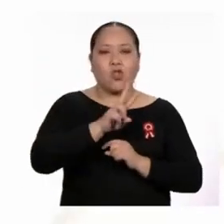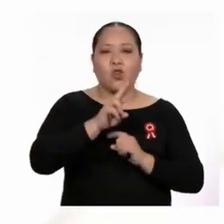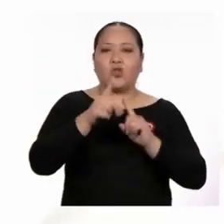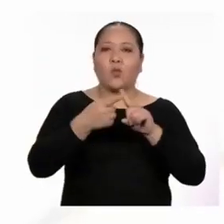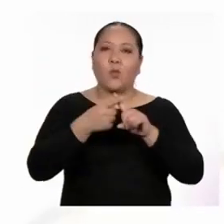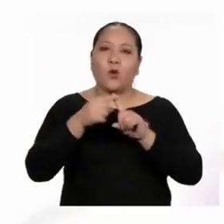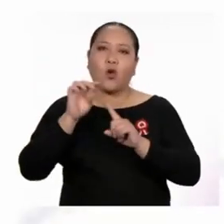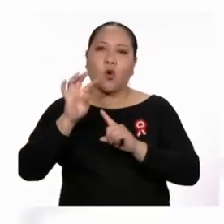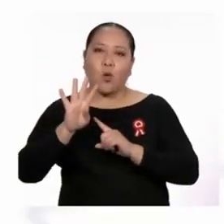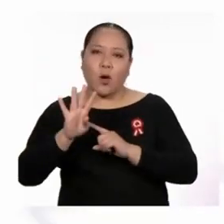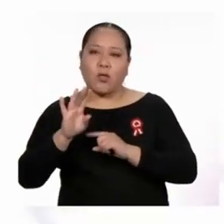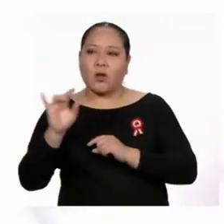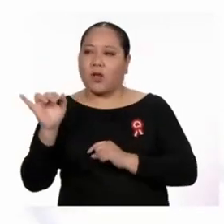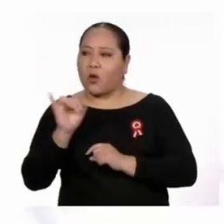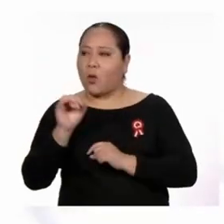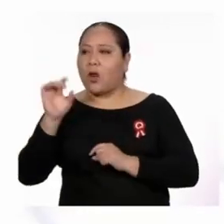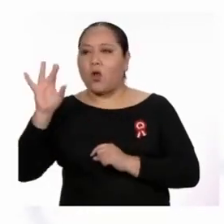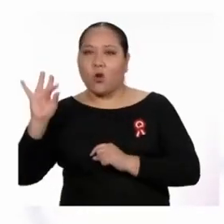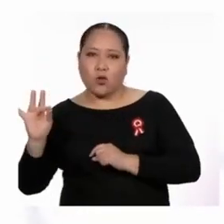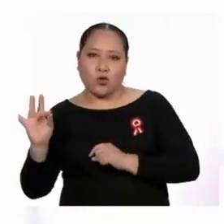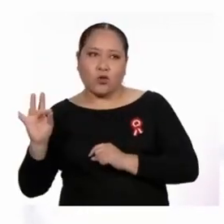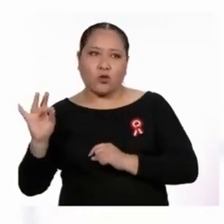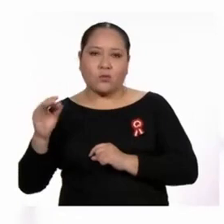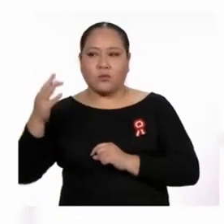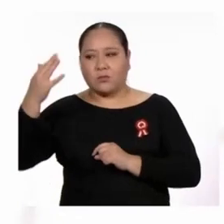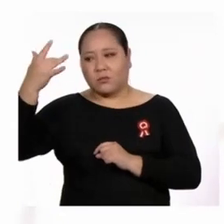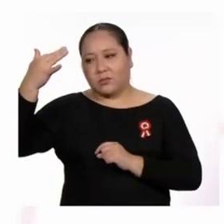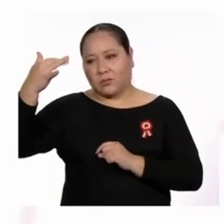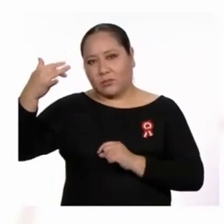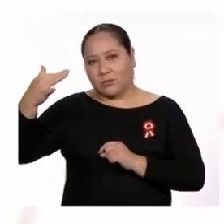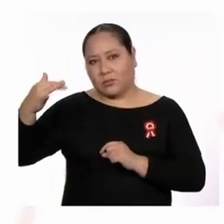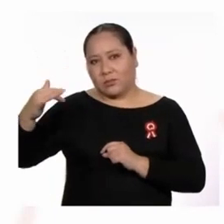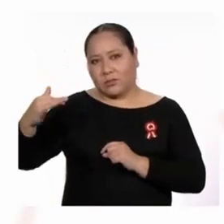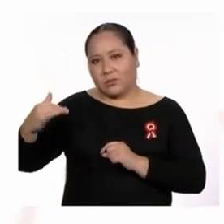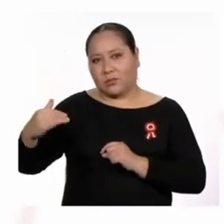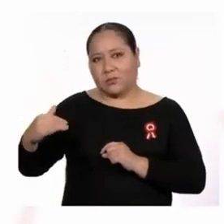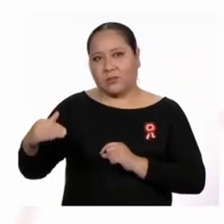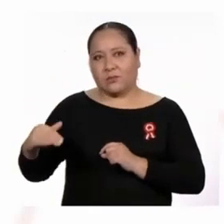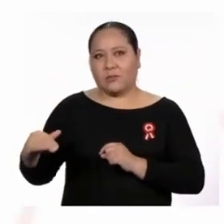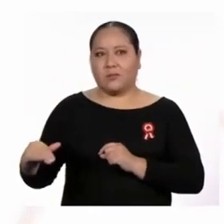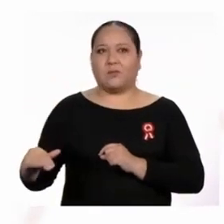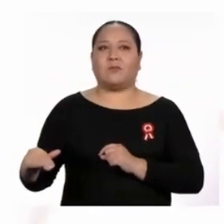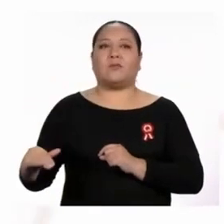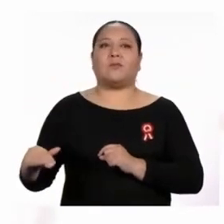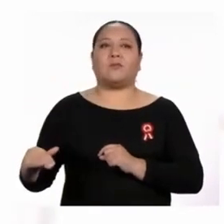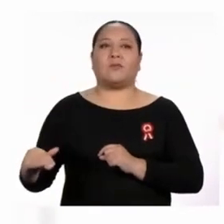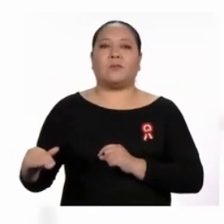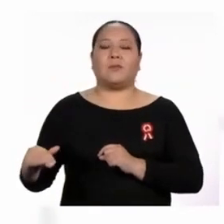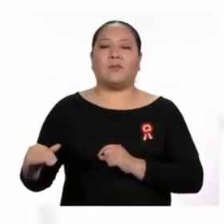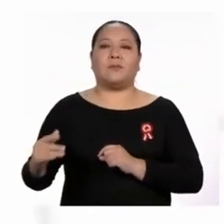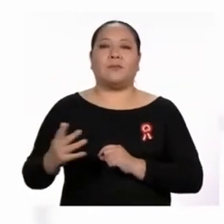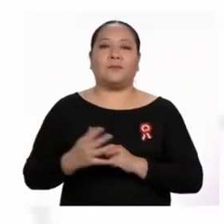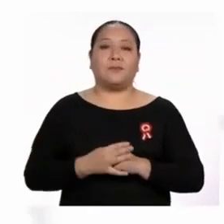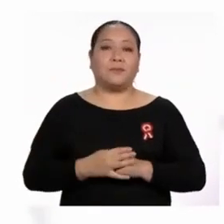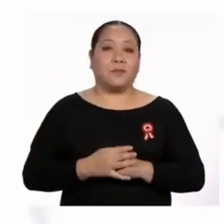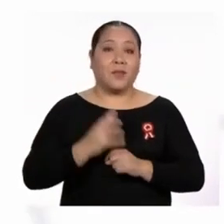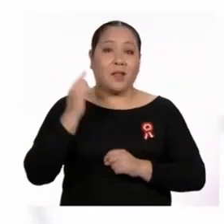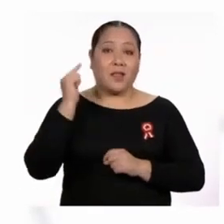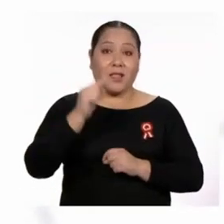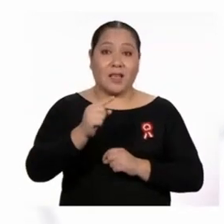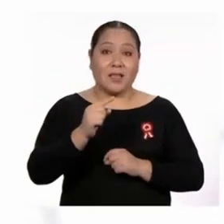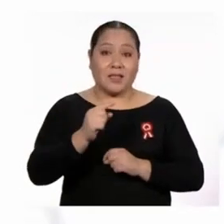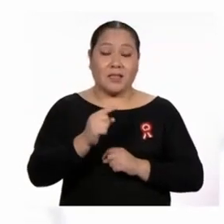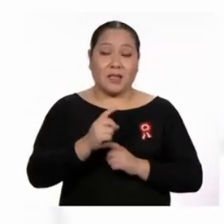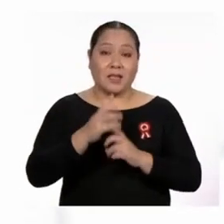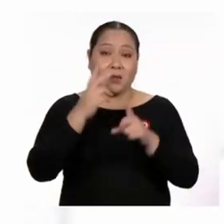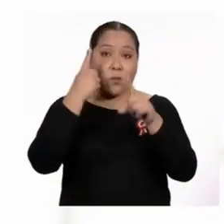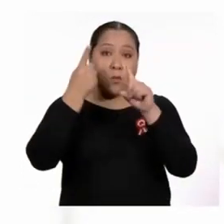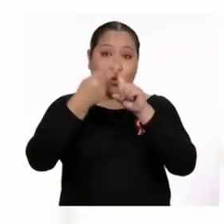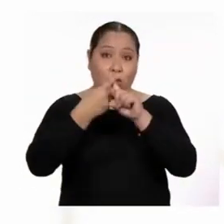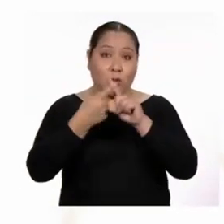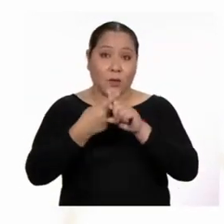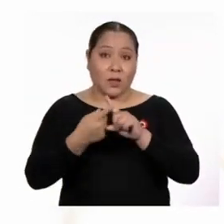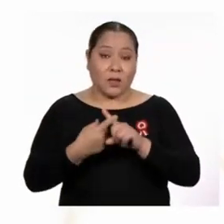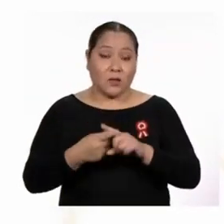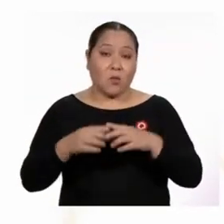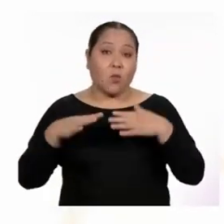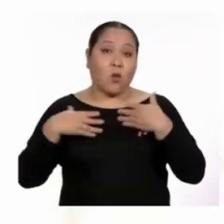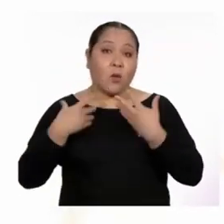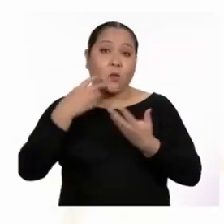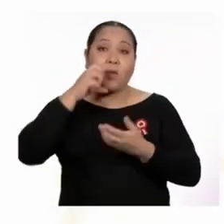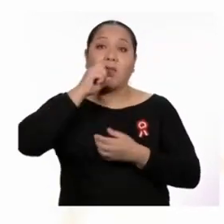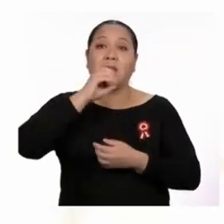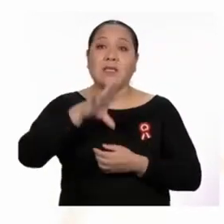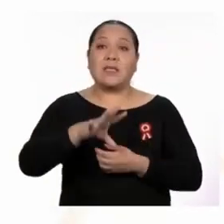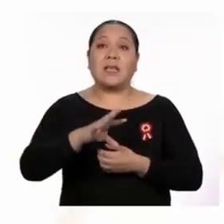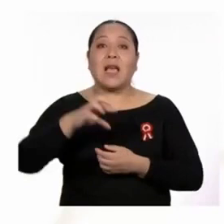por 4 igual 8. Y así sucesivamente. De estas operaciones, podemos decir que